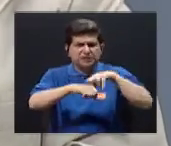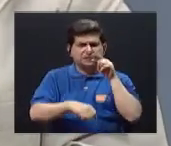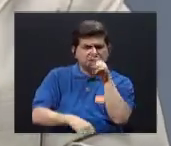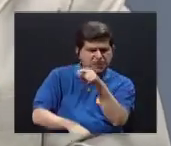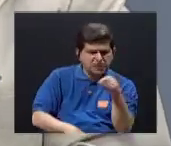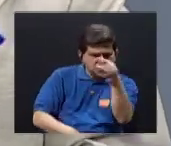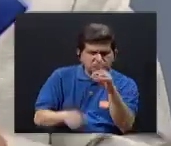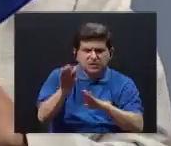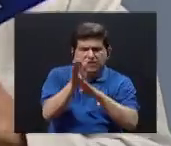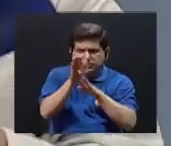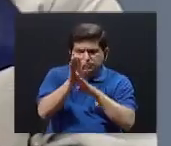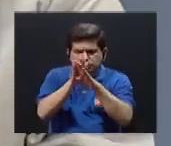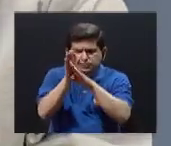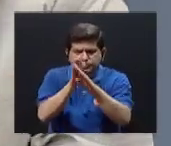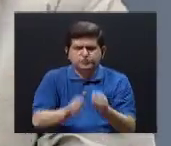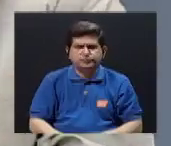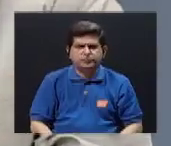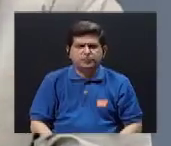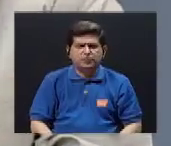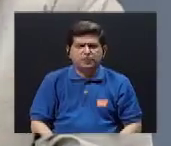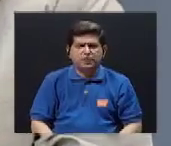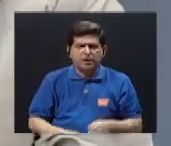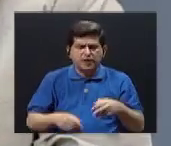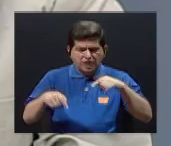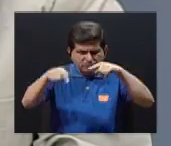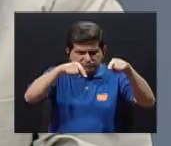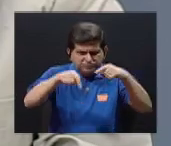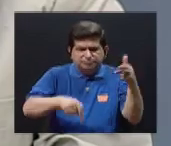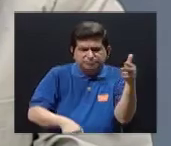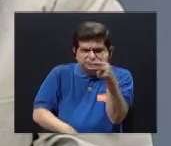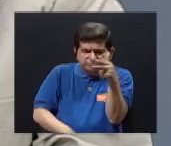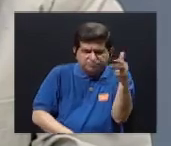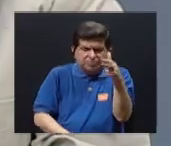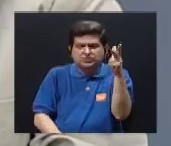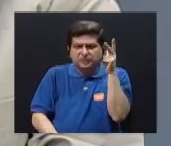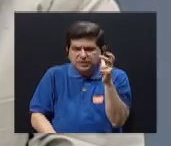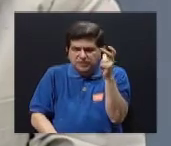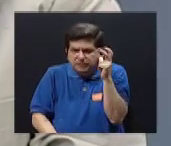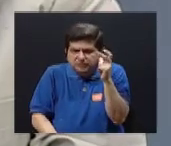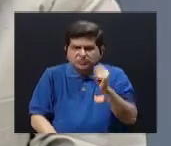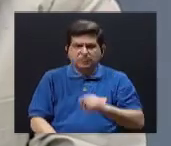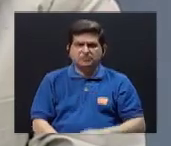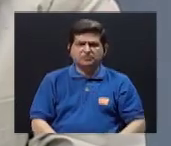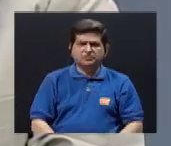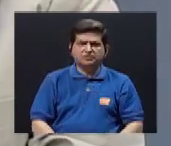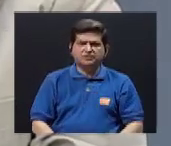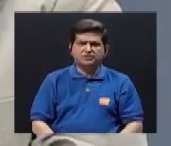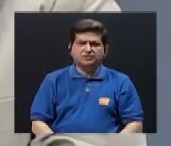lo desarrollan, lo llevan a la imagen y al sonido.